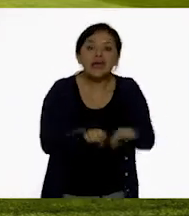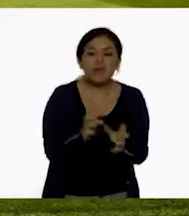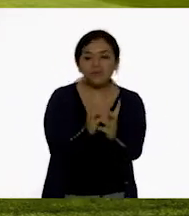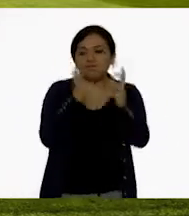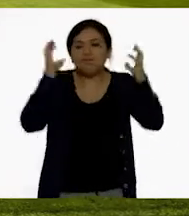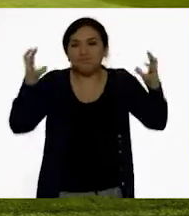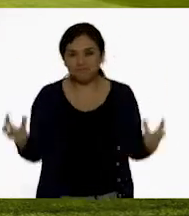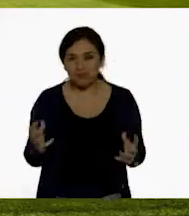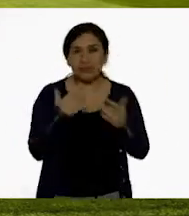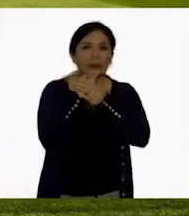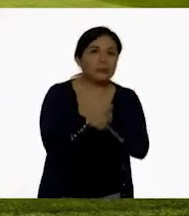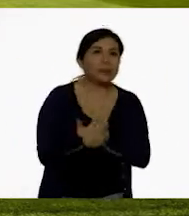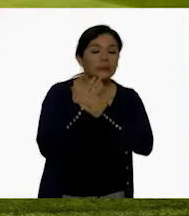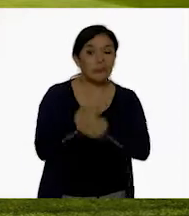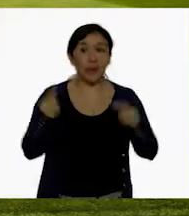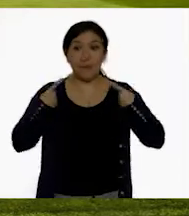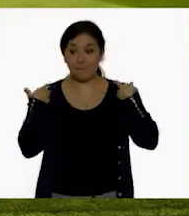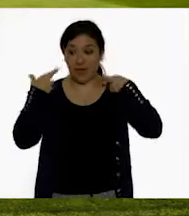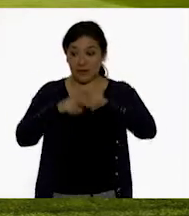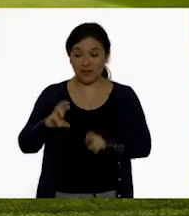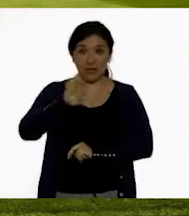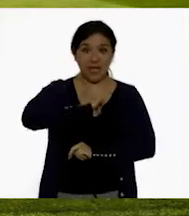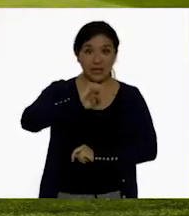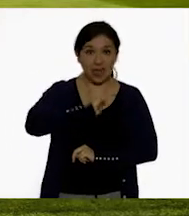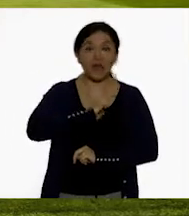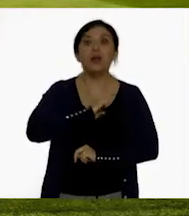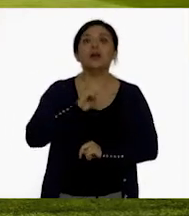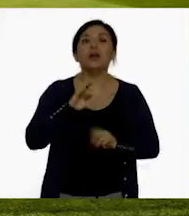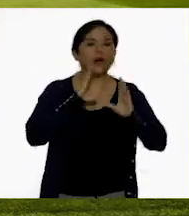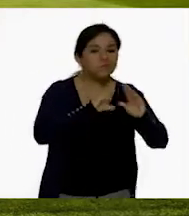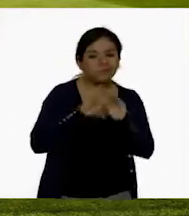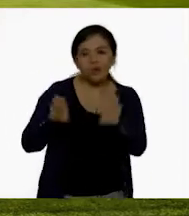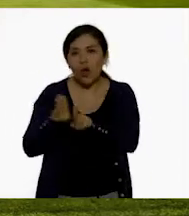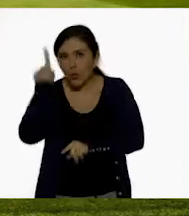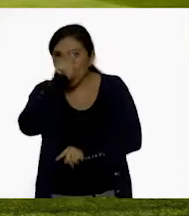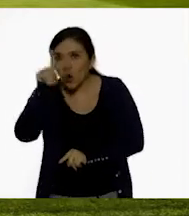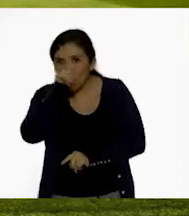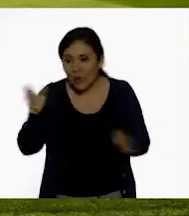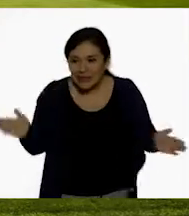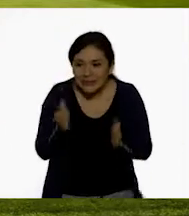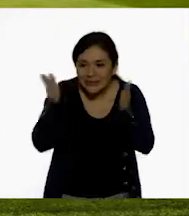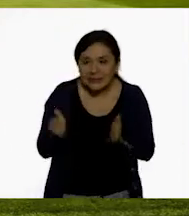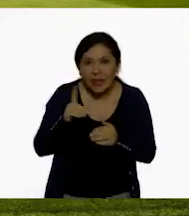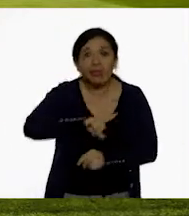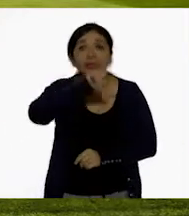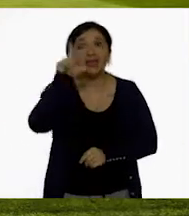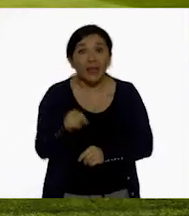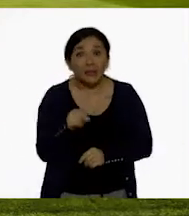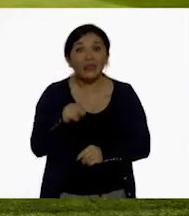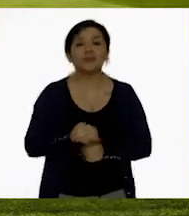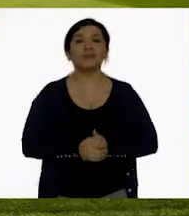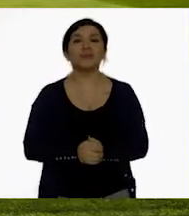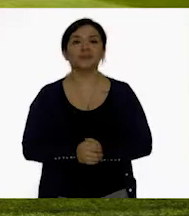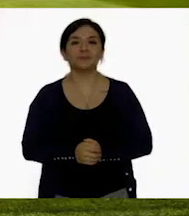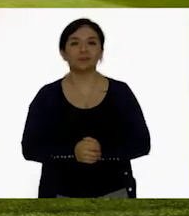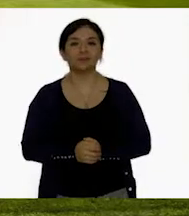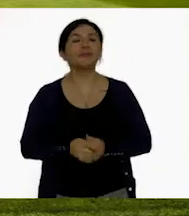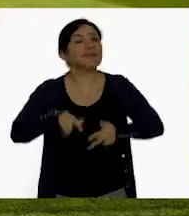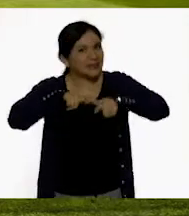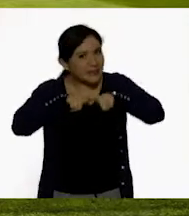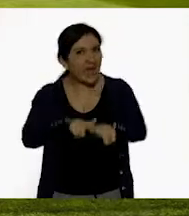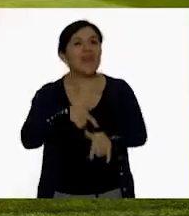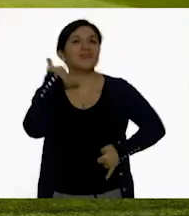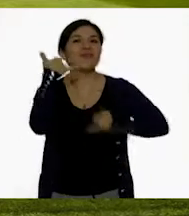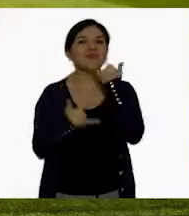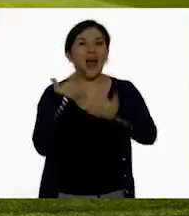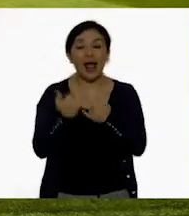respectivas bancas, donde el entrenador les dio consejos y palabras de apoyo. Y unos minutos después... ¡Y